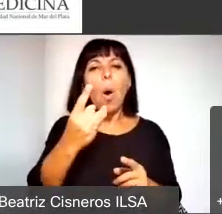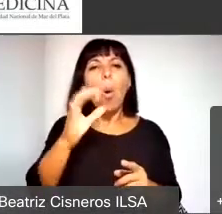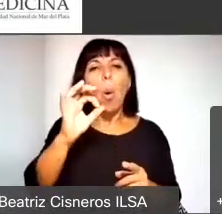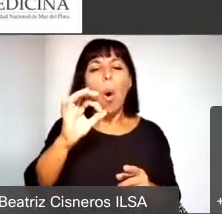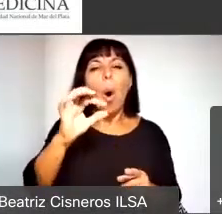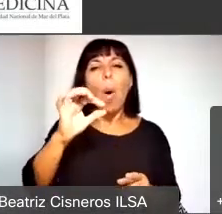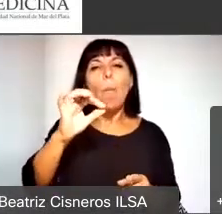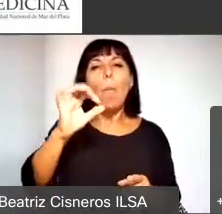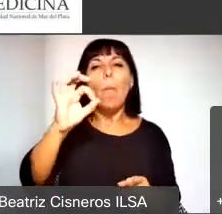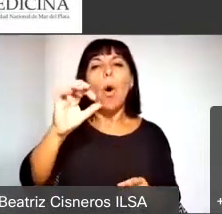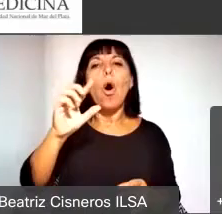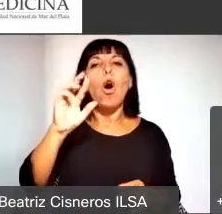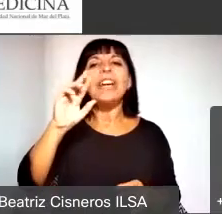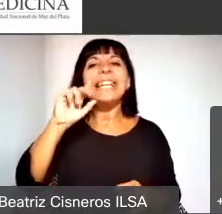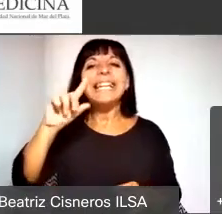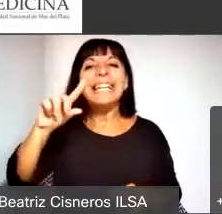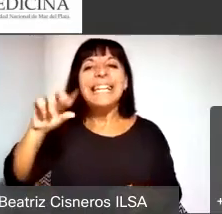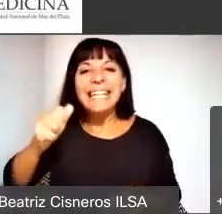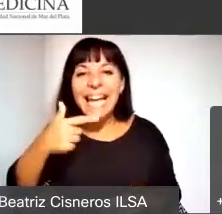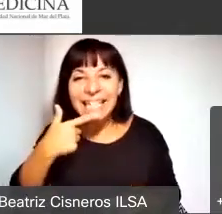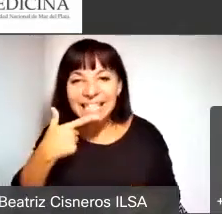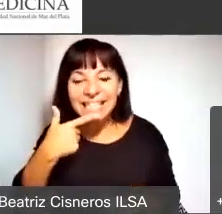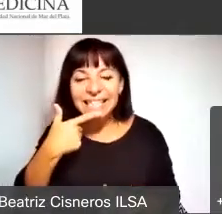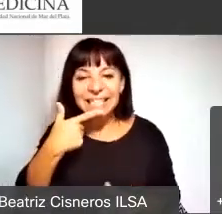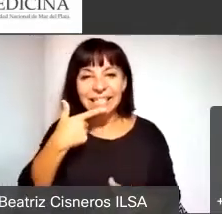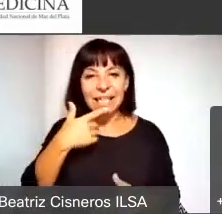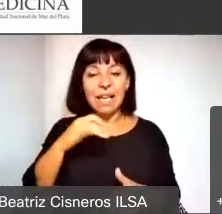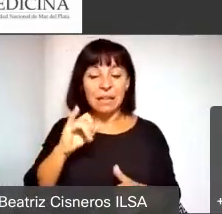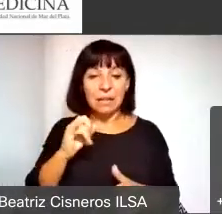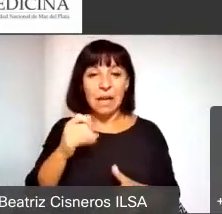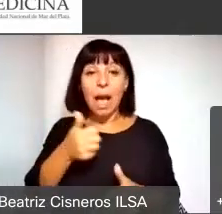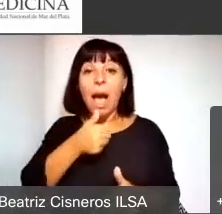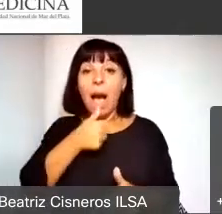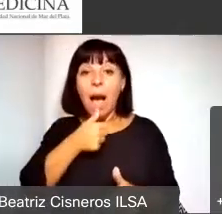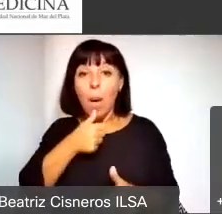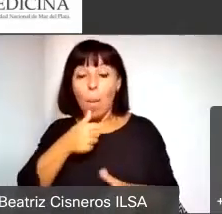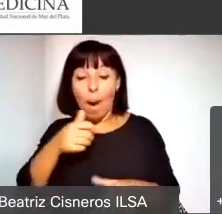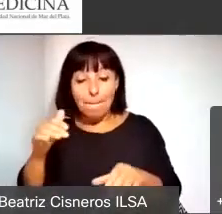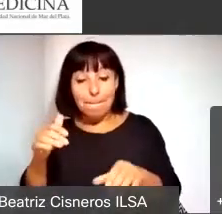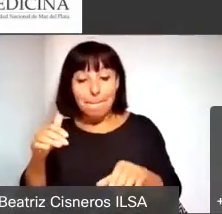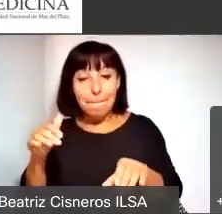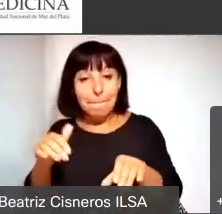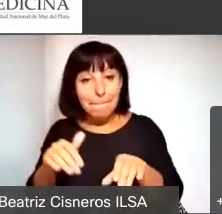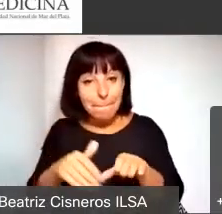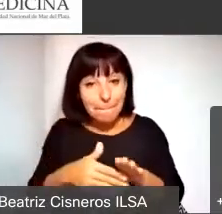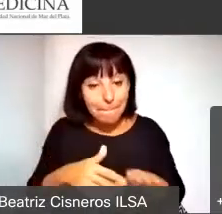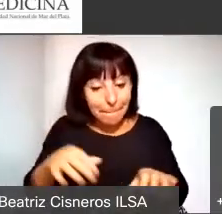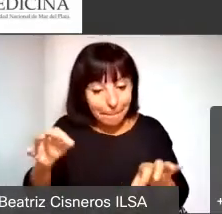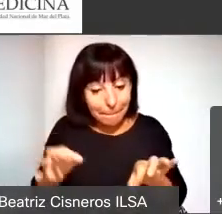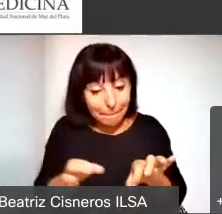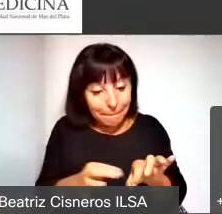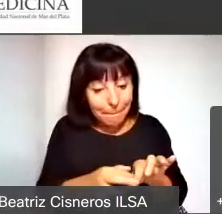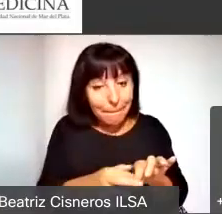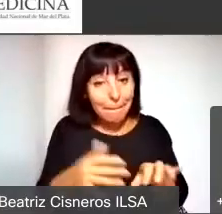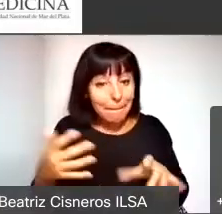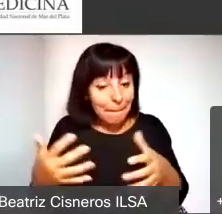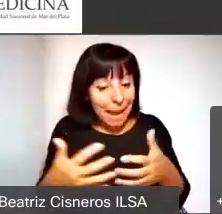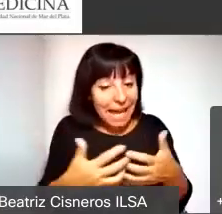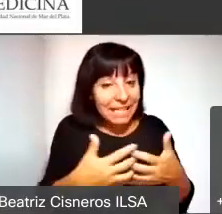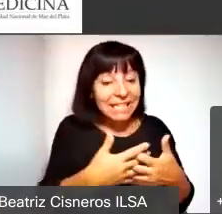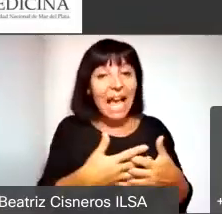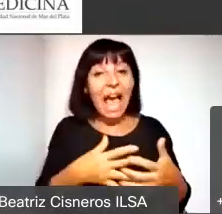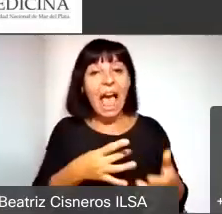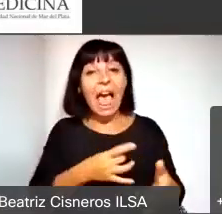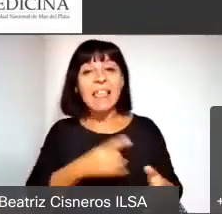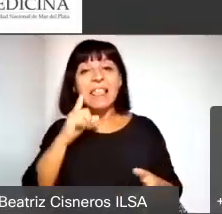El agua puede pasar a través de difusión simple, como expliqué, pero también existen unos